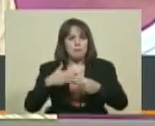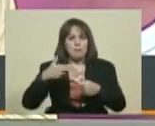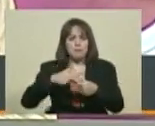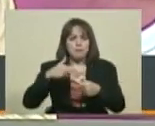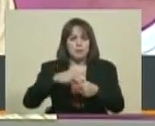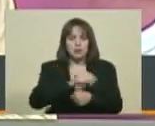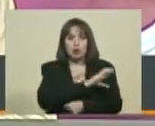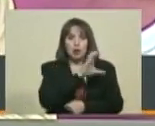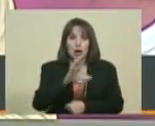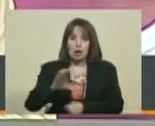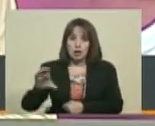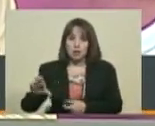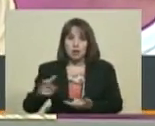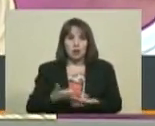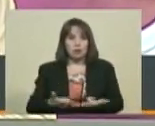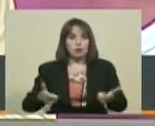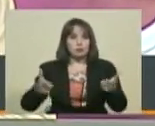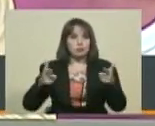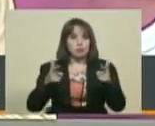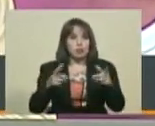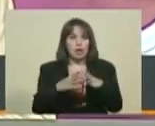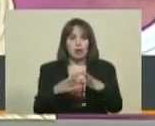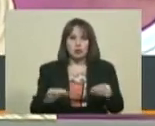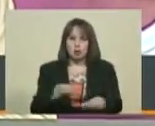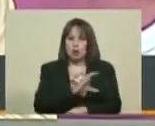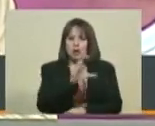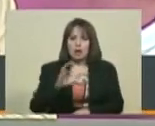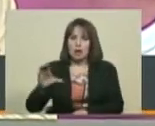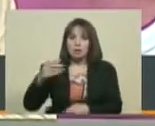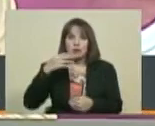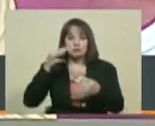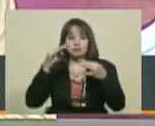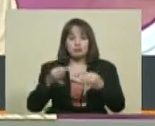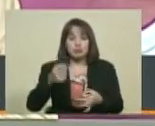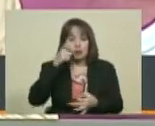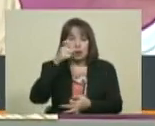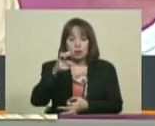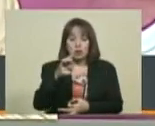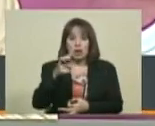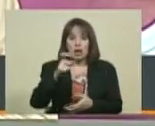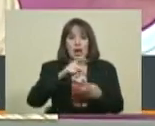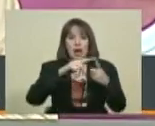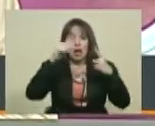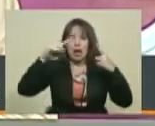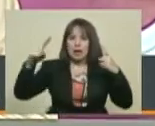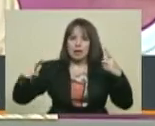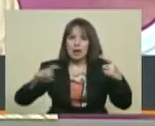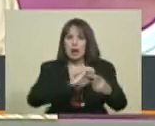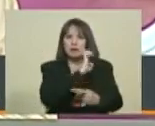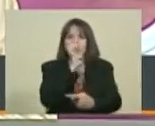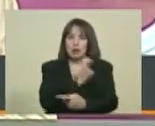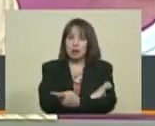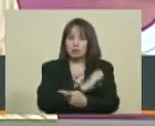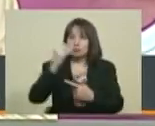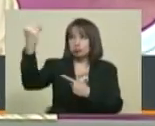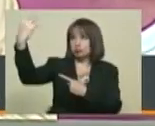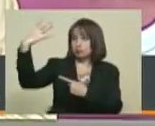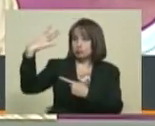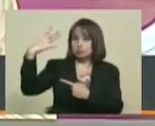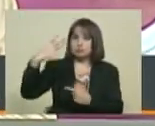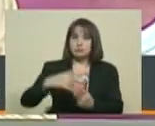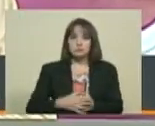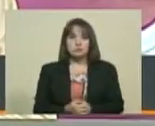ha permitido a todo el Caribe tener la seguridad energética. Y más allá de la energética,